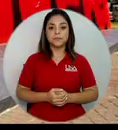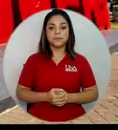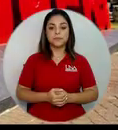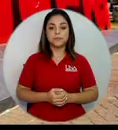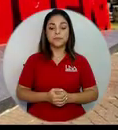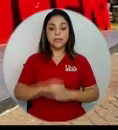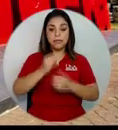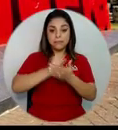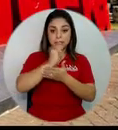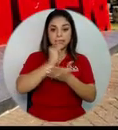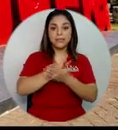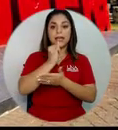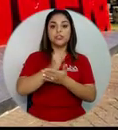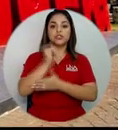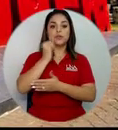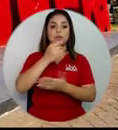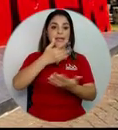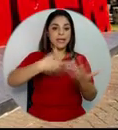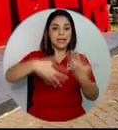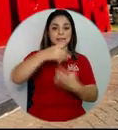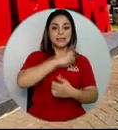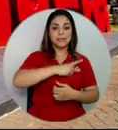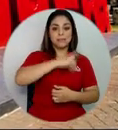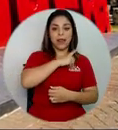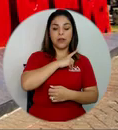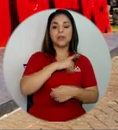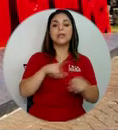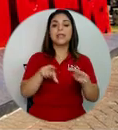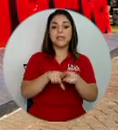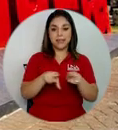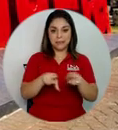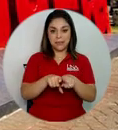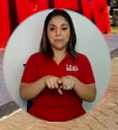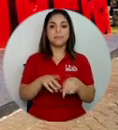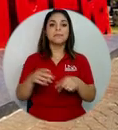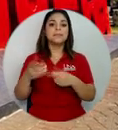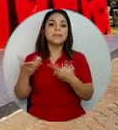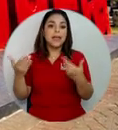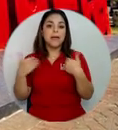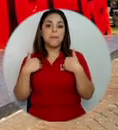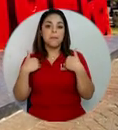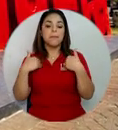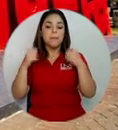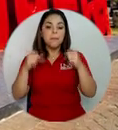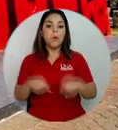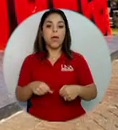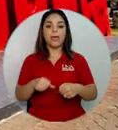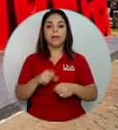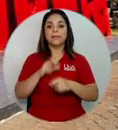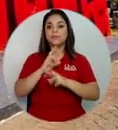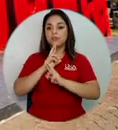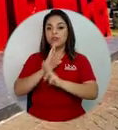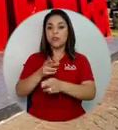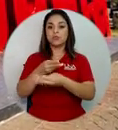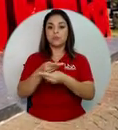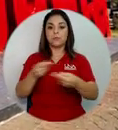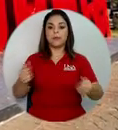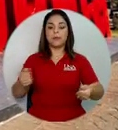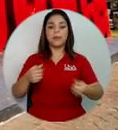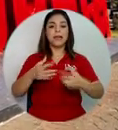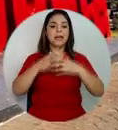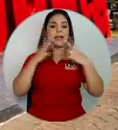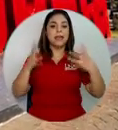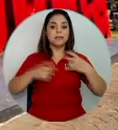de investigación interdisciplinaria y proyectos de investigación interdisciplinaria que vengan a resolver